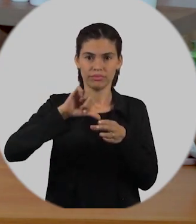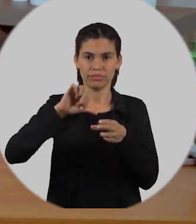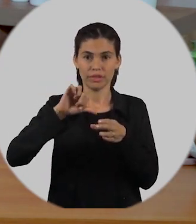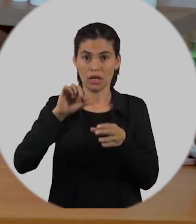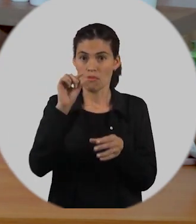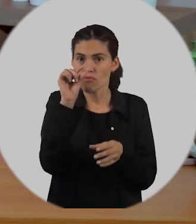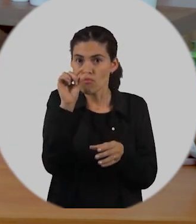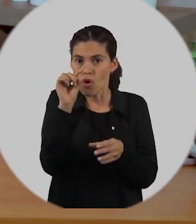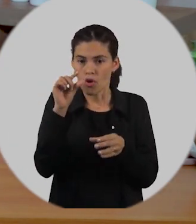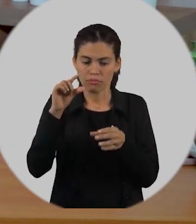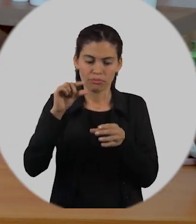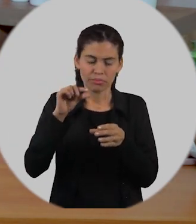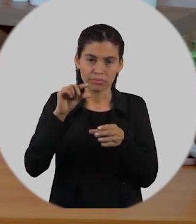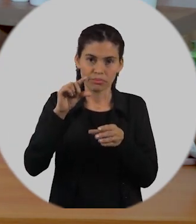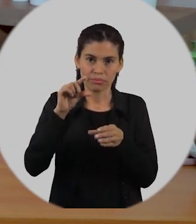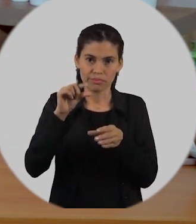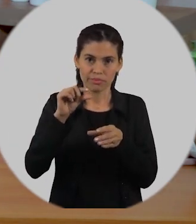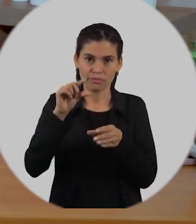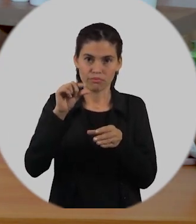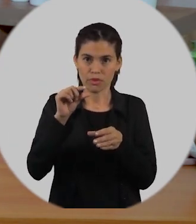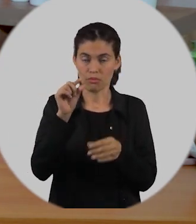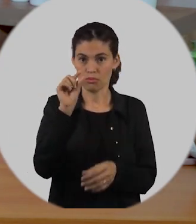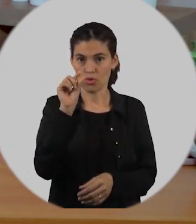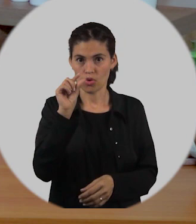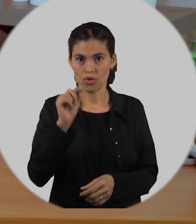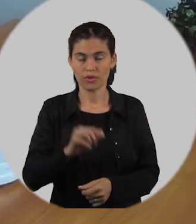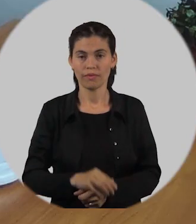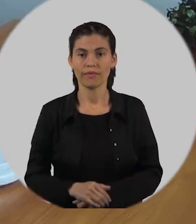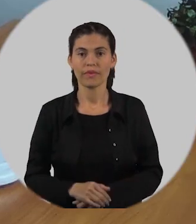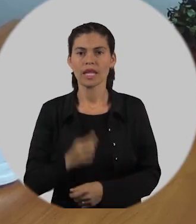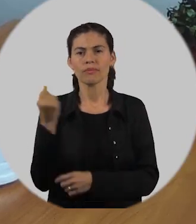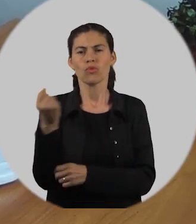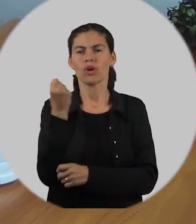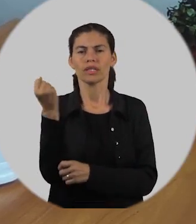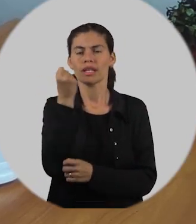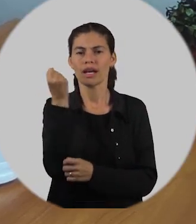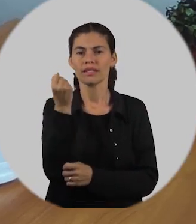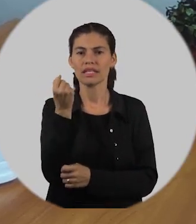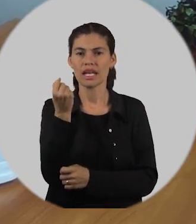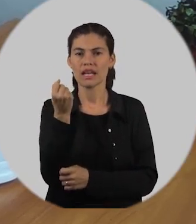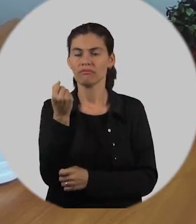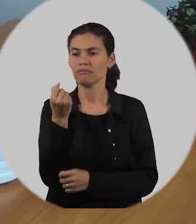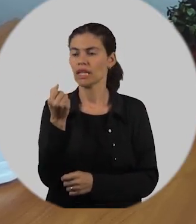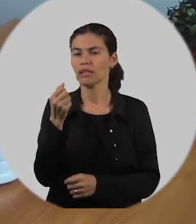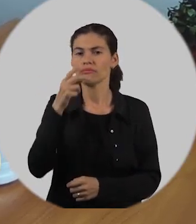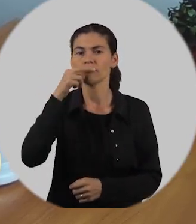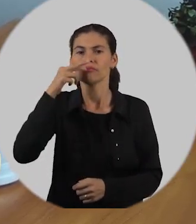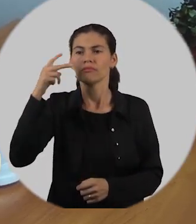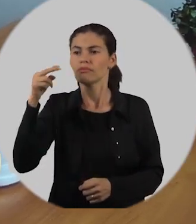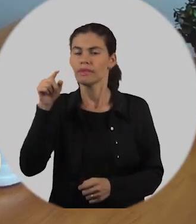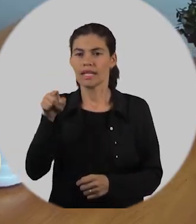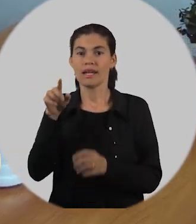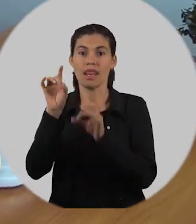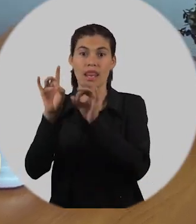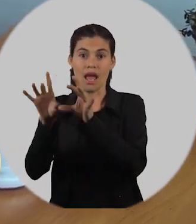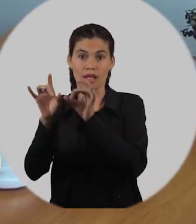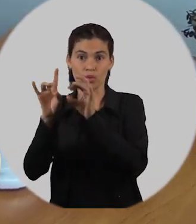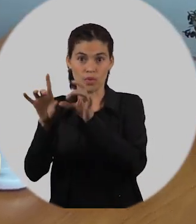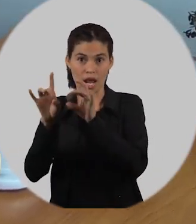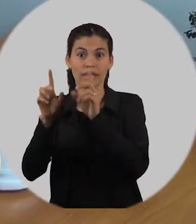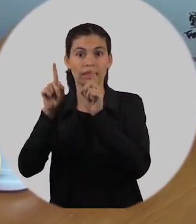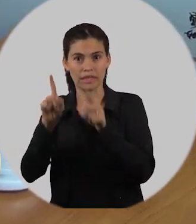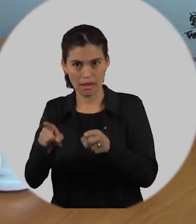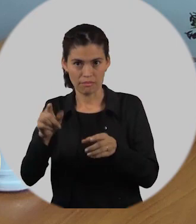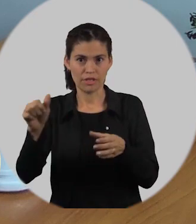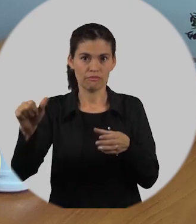y le vamos a colocar un poquitito nomás. Siempre es ideal utilizar esencias